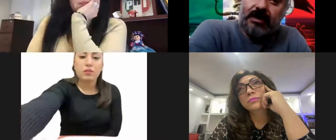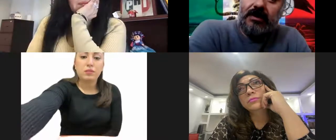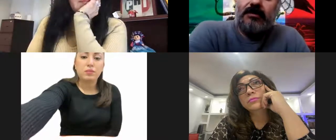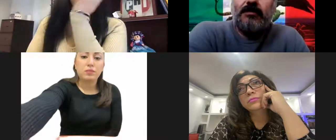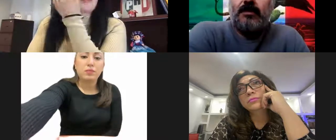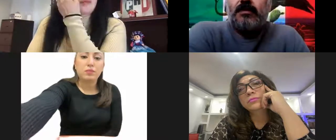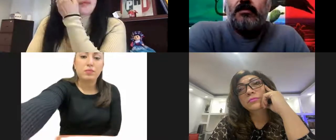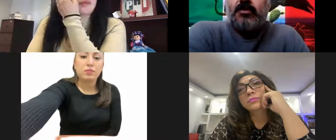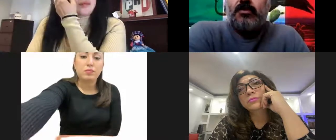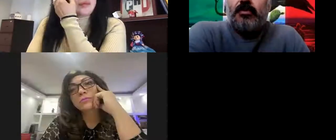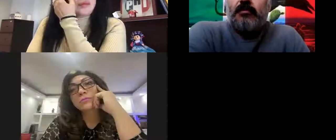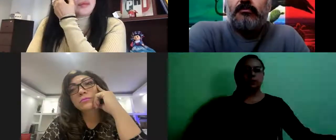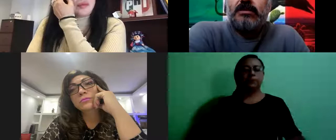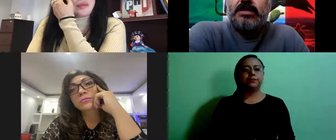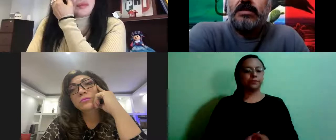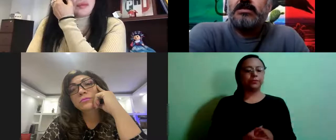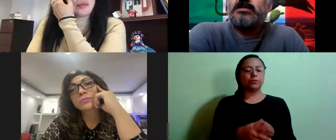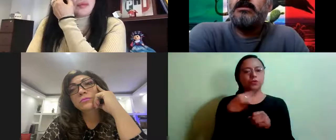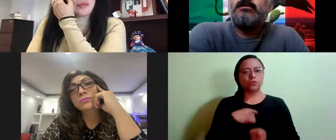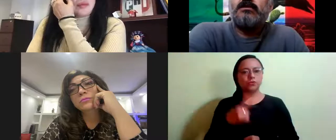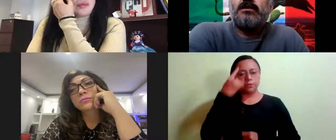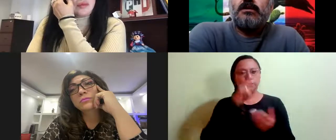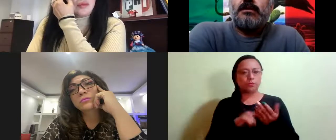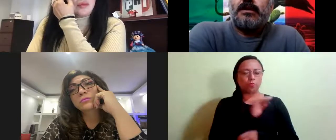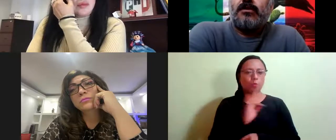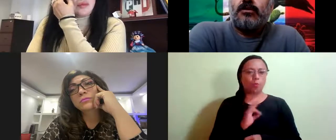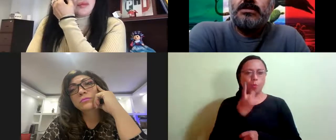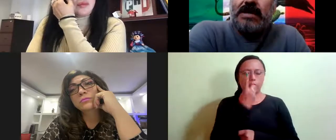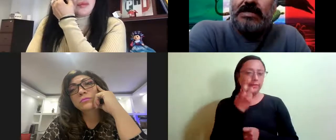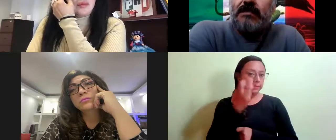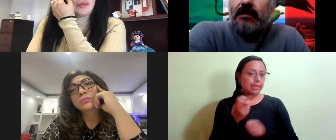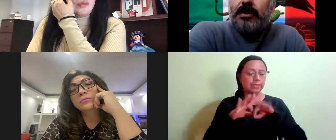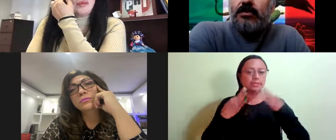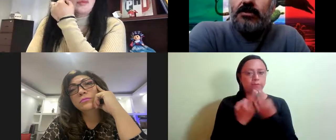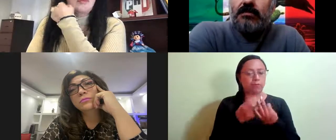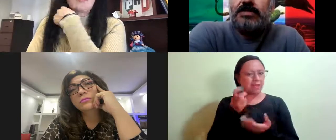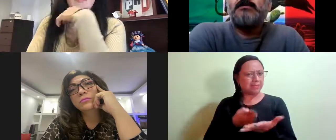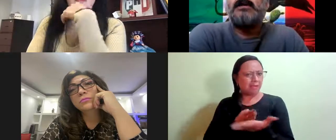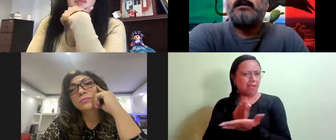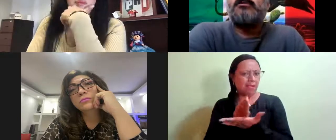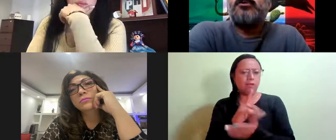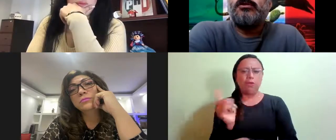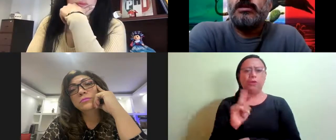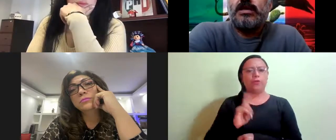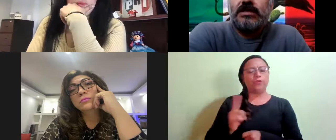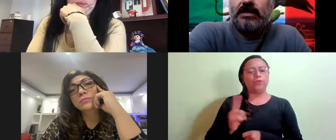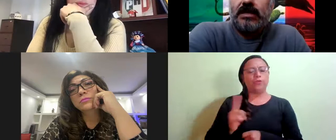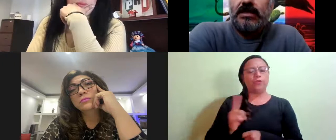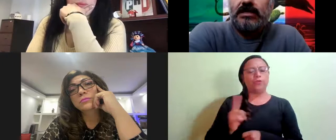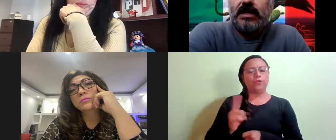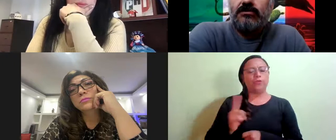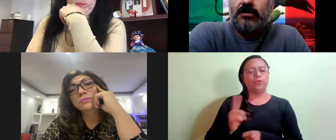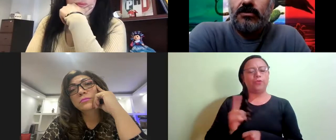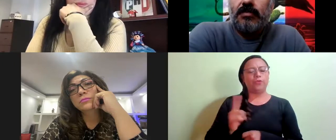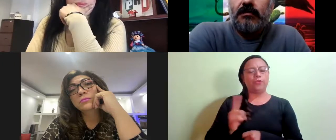eh, yo la pudiera puntualizar en ese sentido, de que no es invasiva, repito, no es invasiva de atribuciones, este,